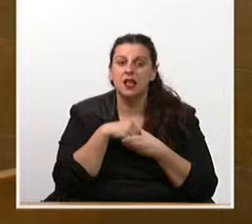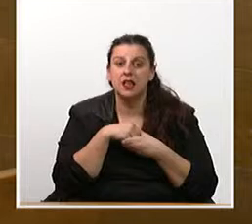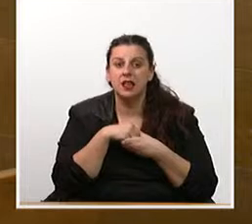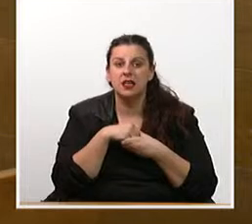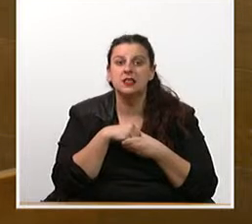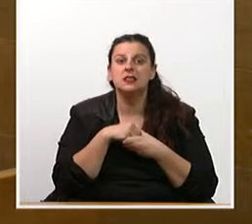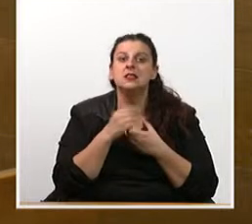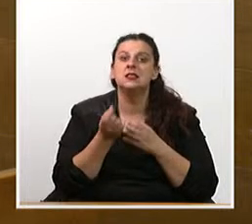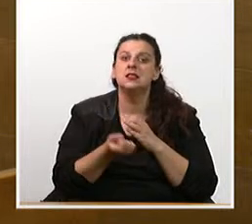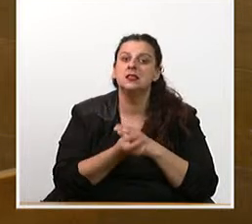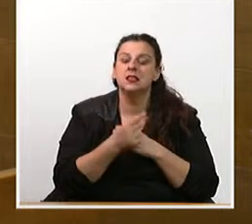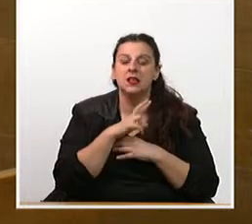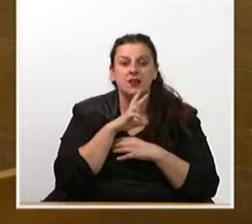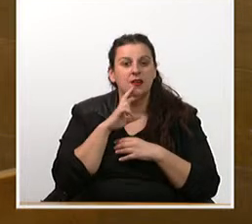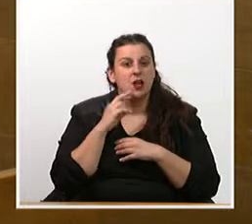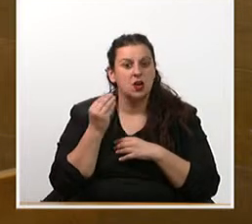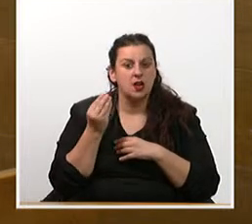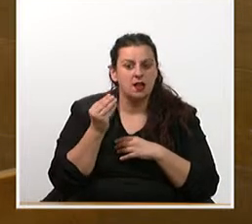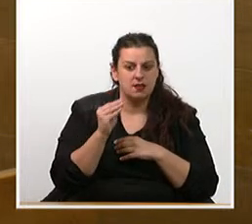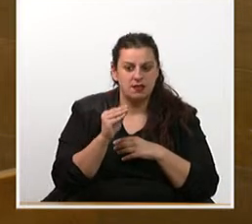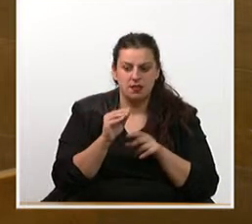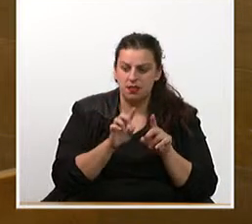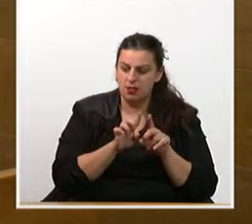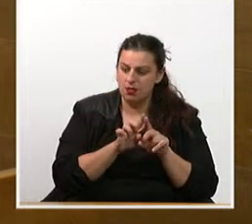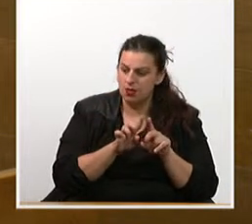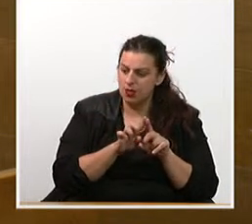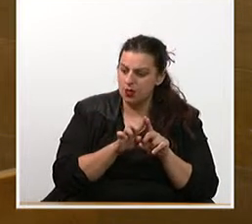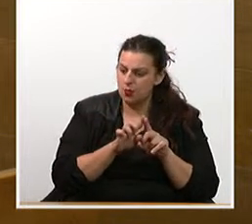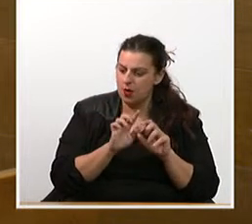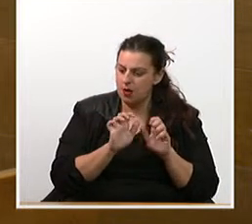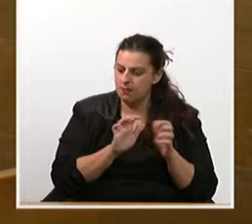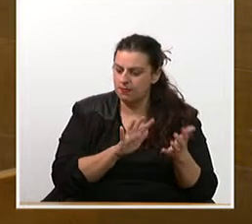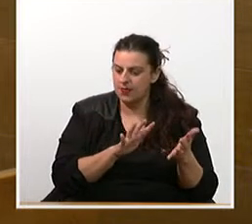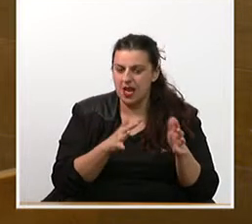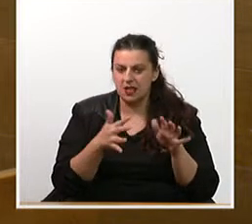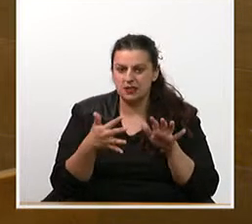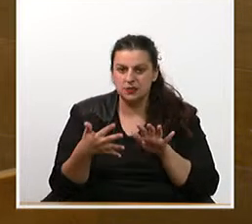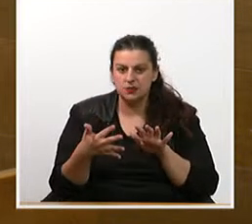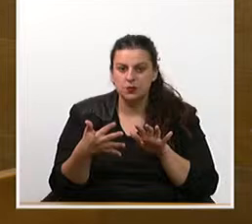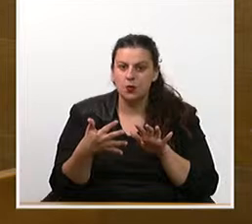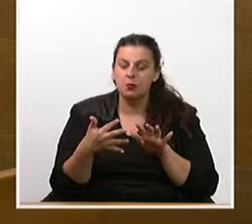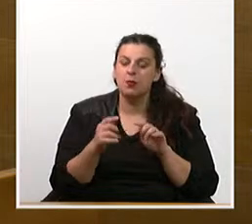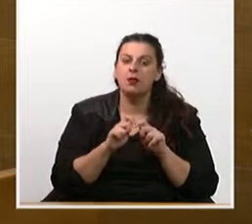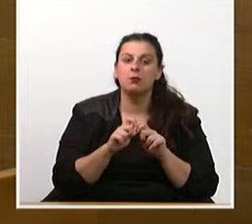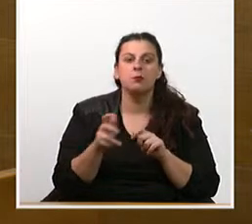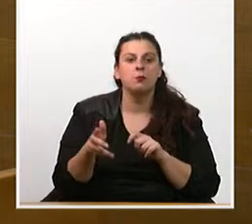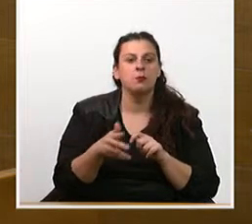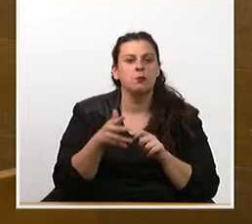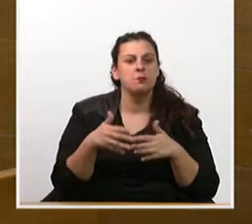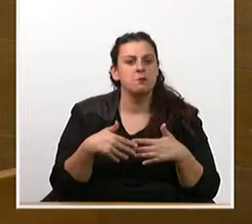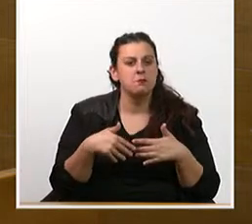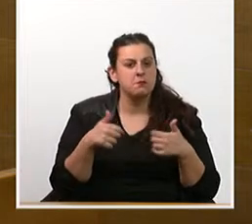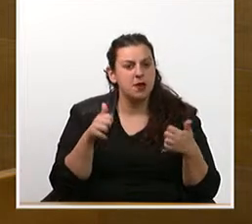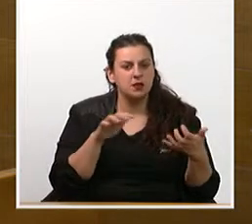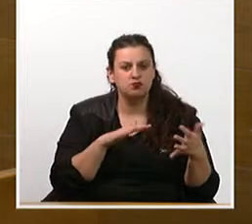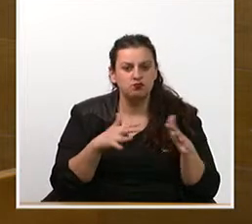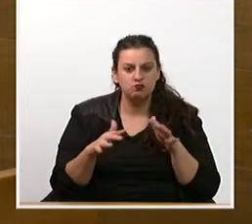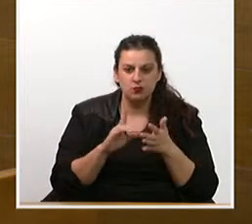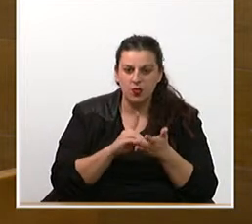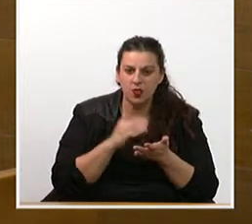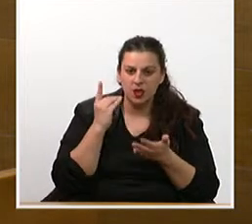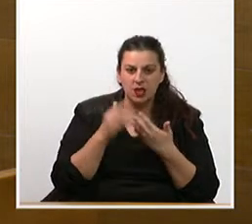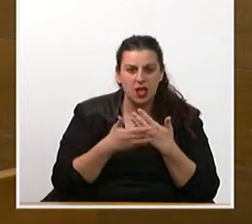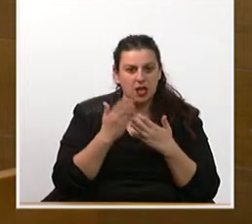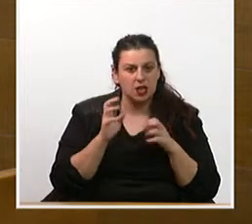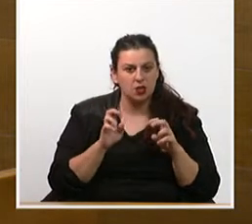generadoras de valor añadido así como de las palancas transformadoras que elevan la productividad transformación digital e